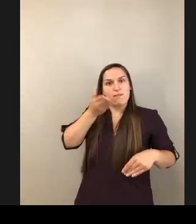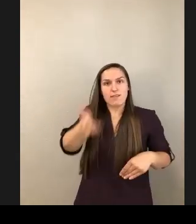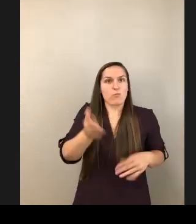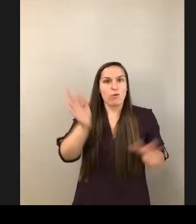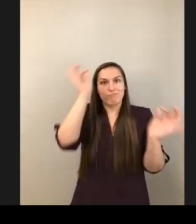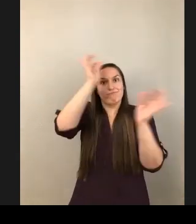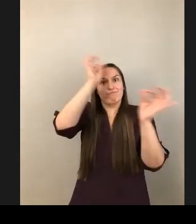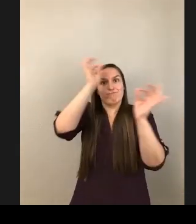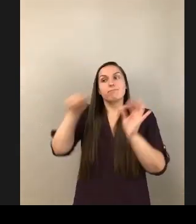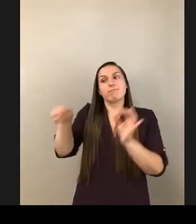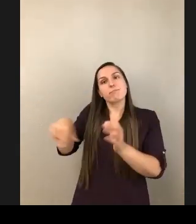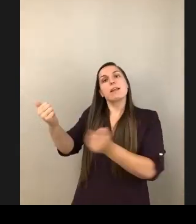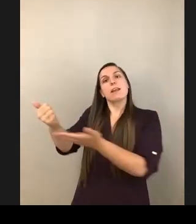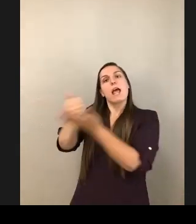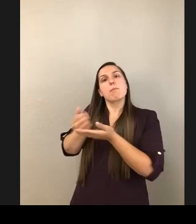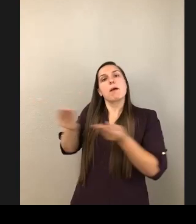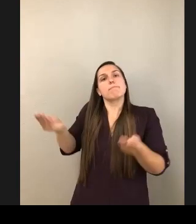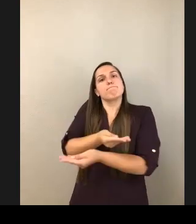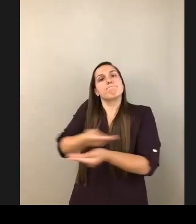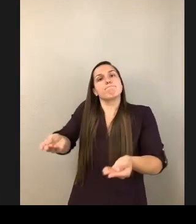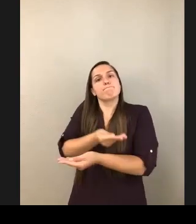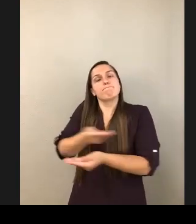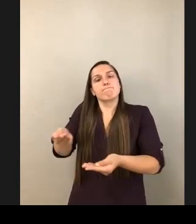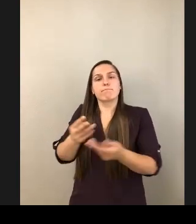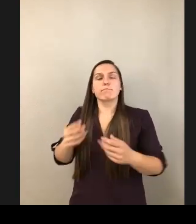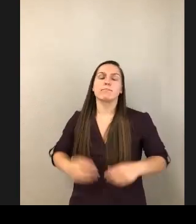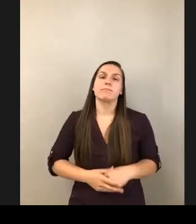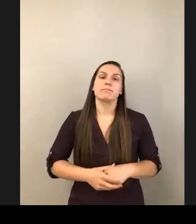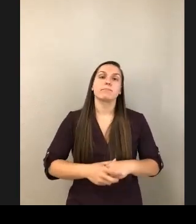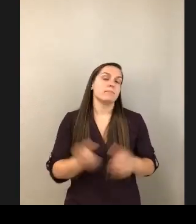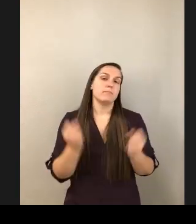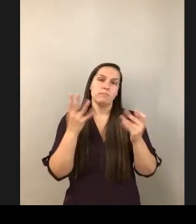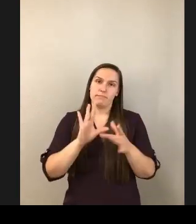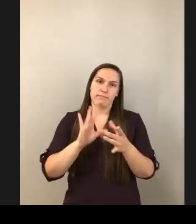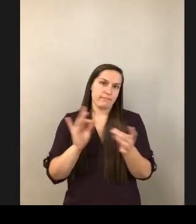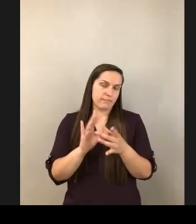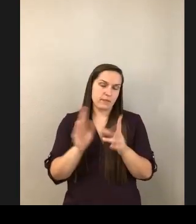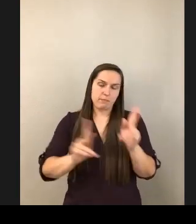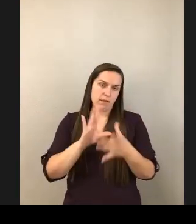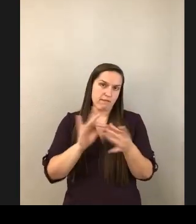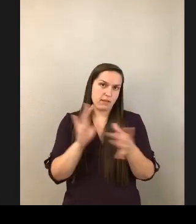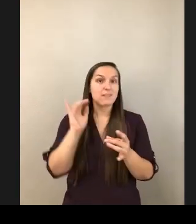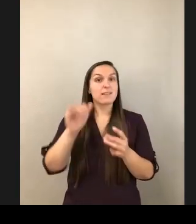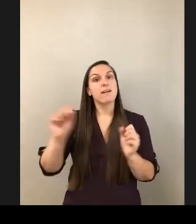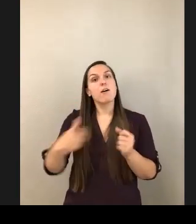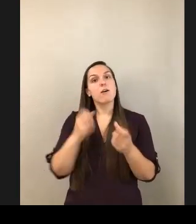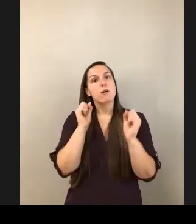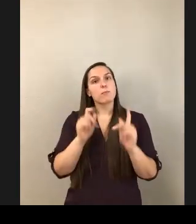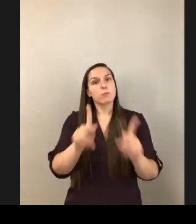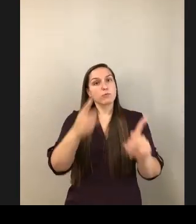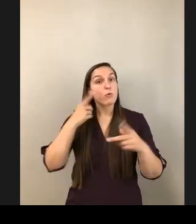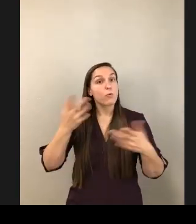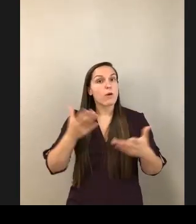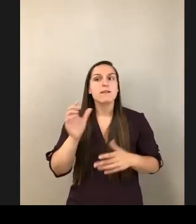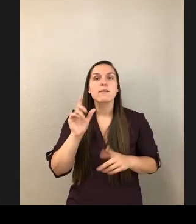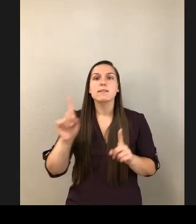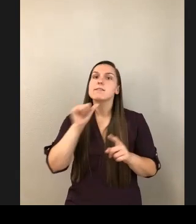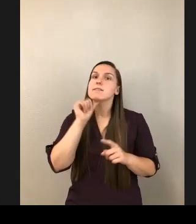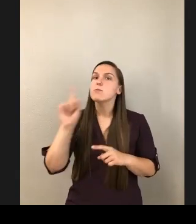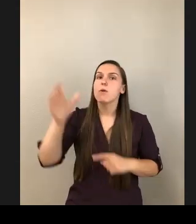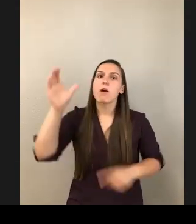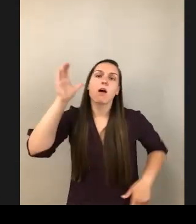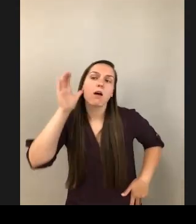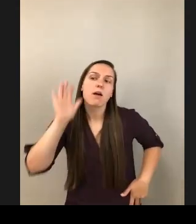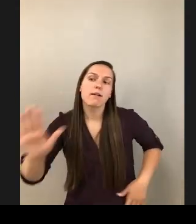no lo conocemos. Adicionalmente, muchas personas han hablado de esta es